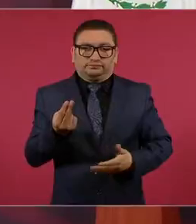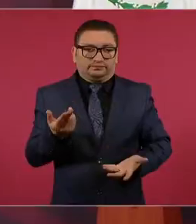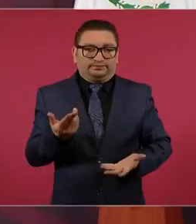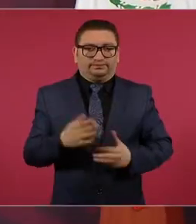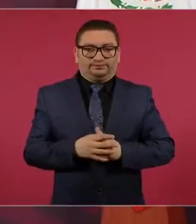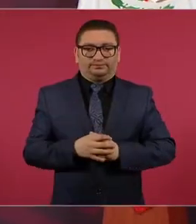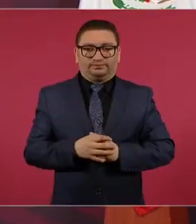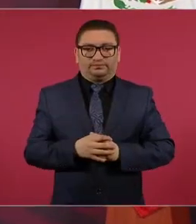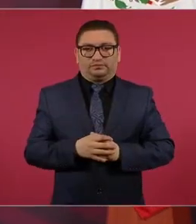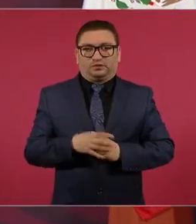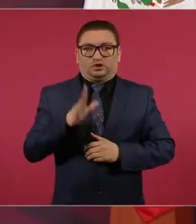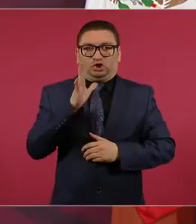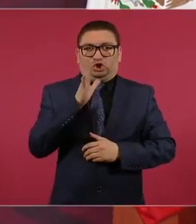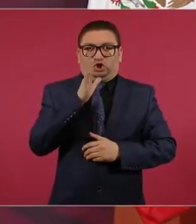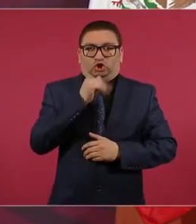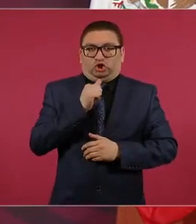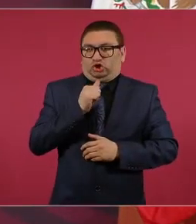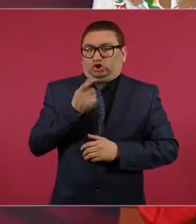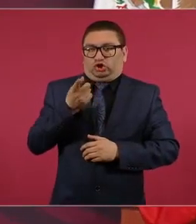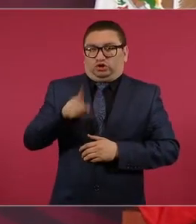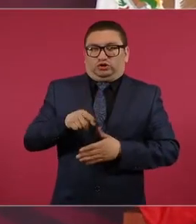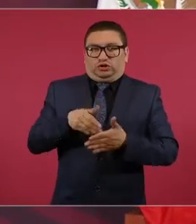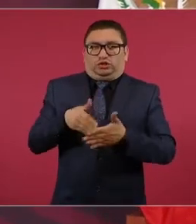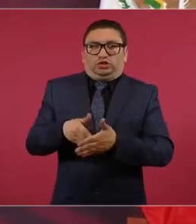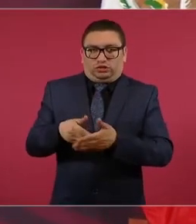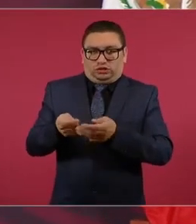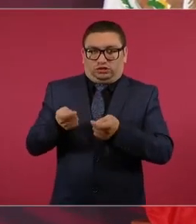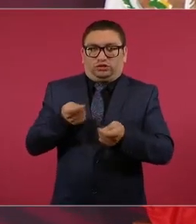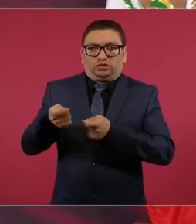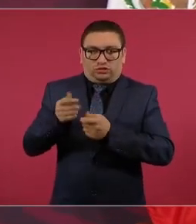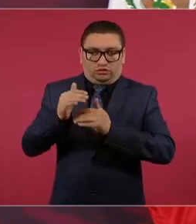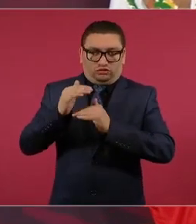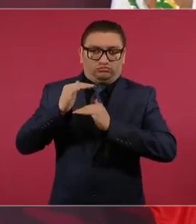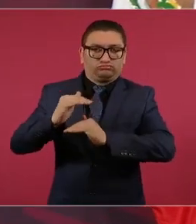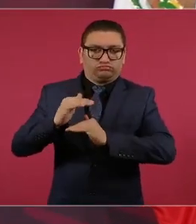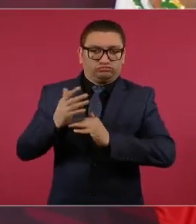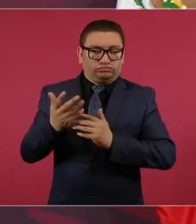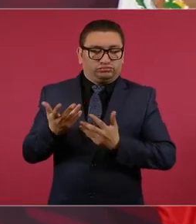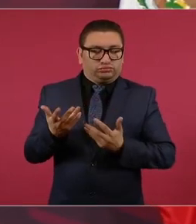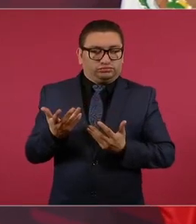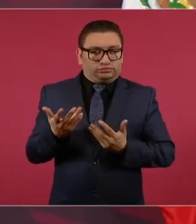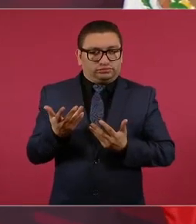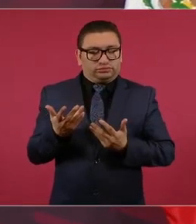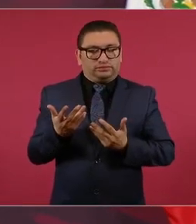estratégicos no podemos impedir que